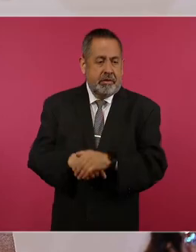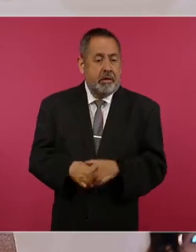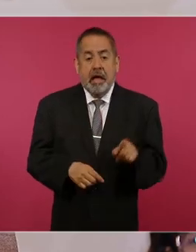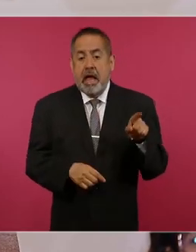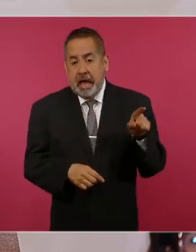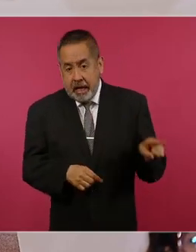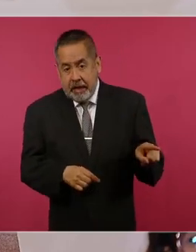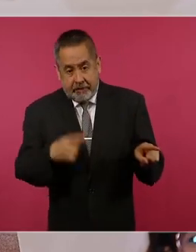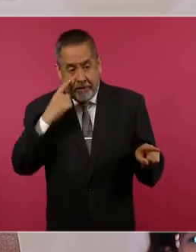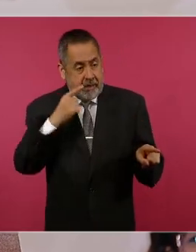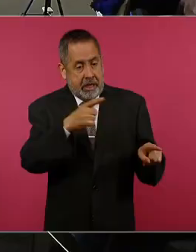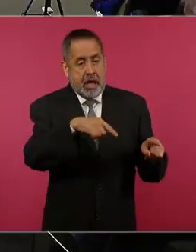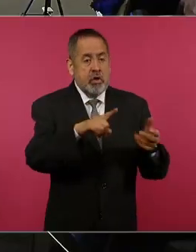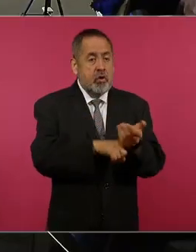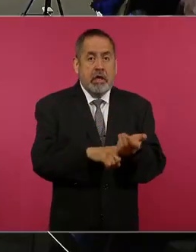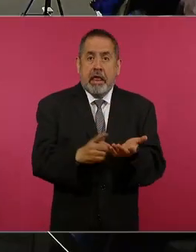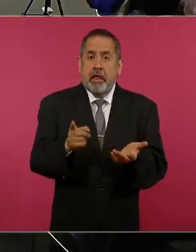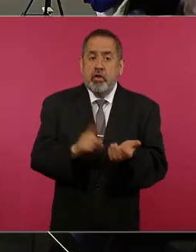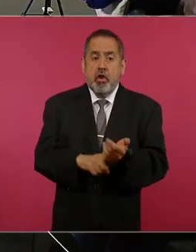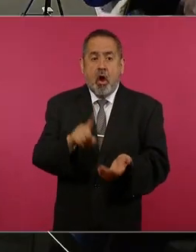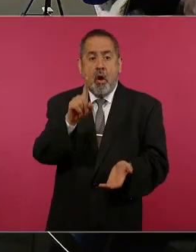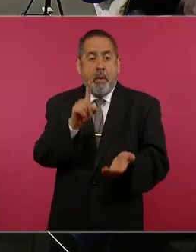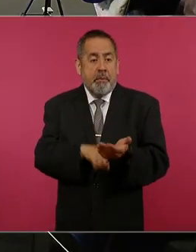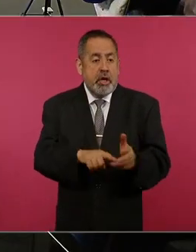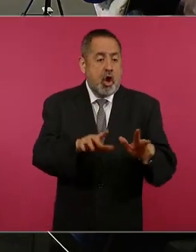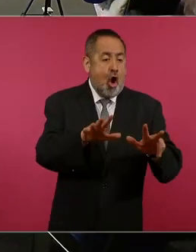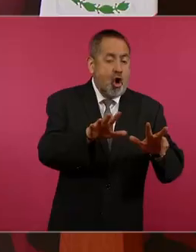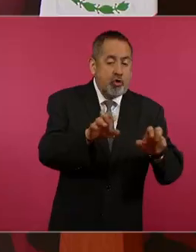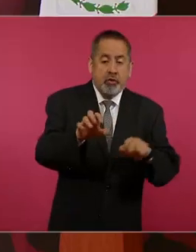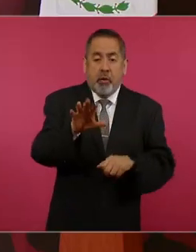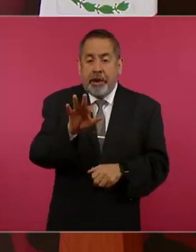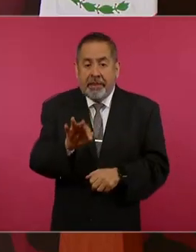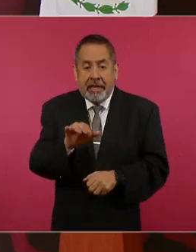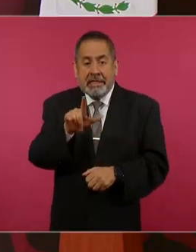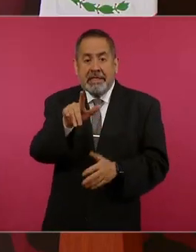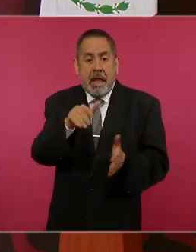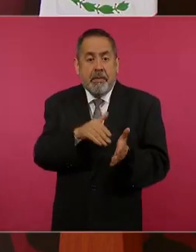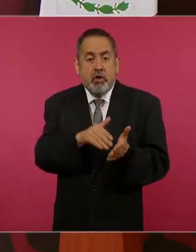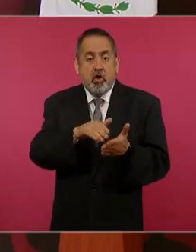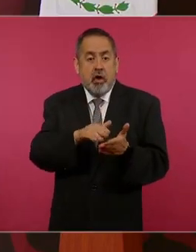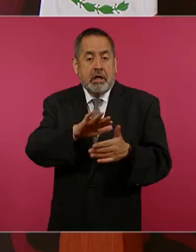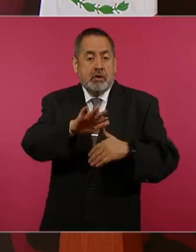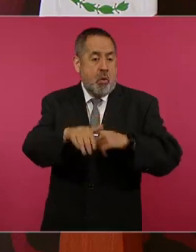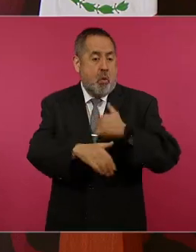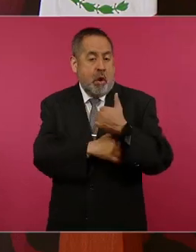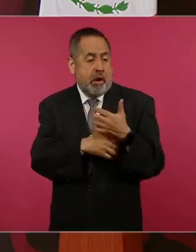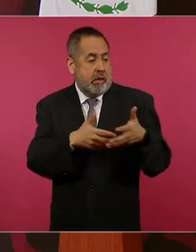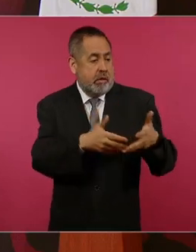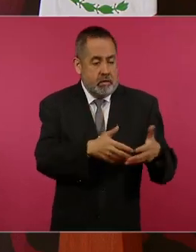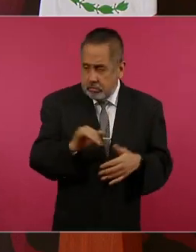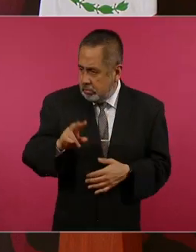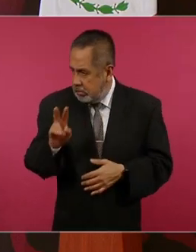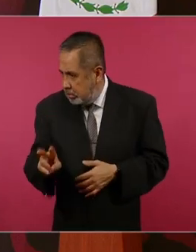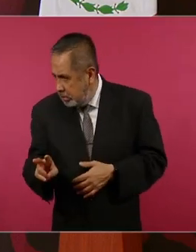tienen mil ochocientos cuarenta y siete millones, ¿así